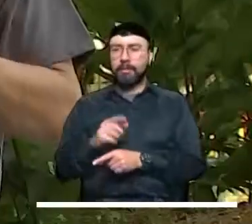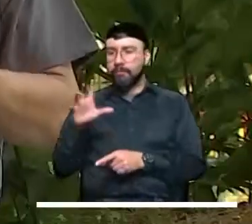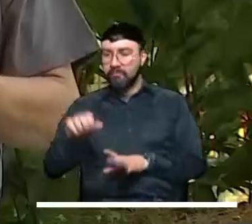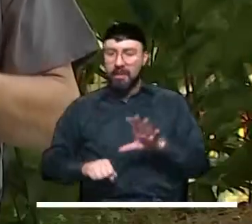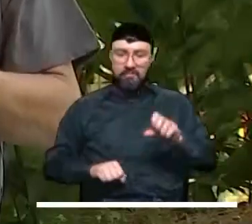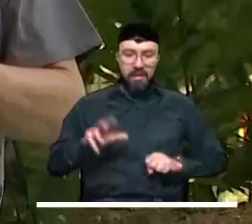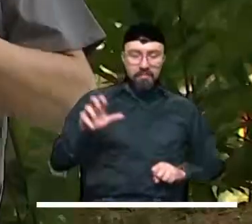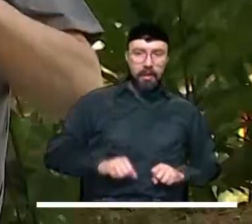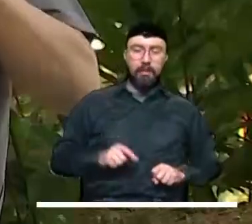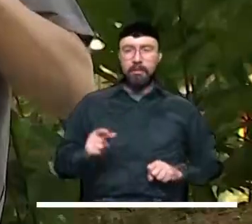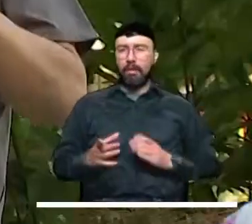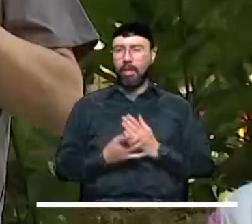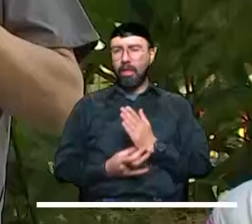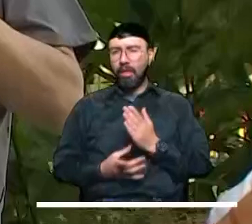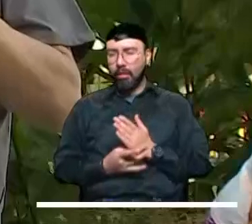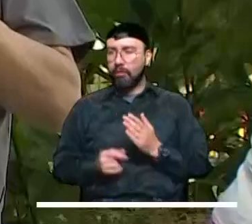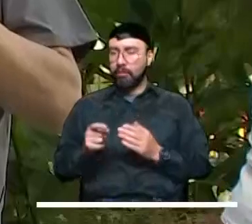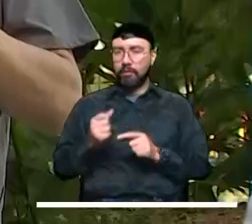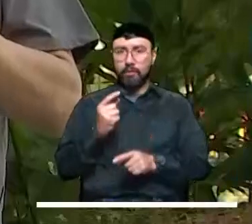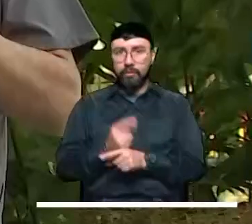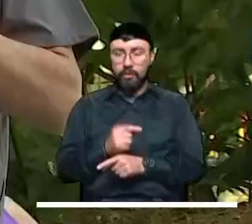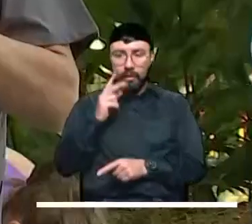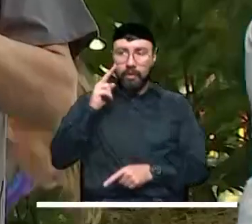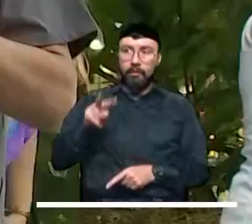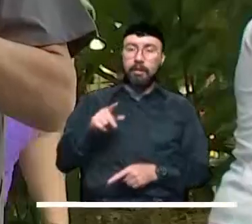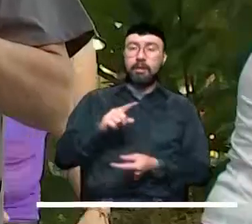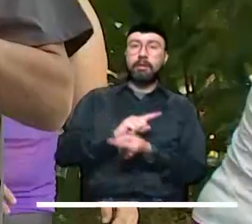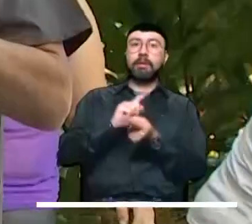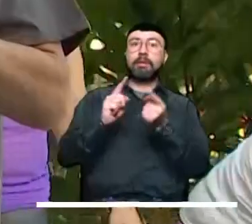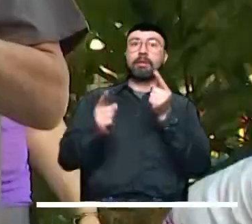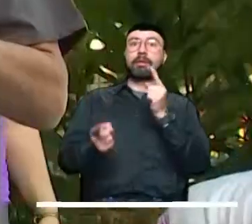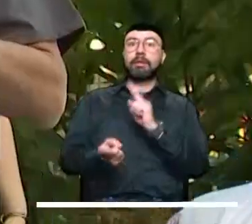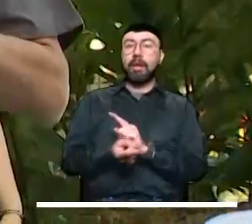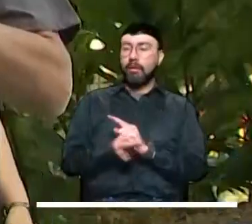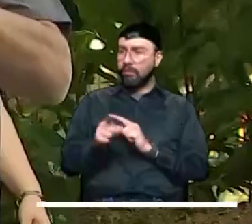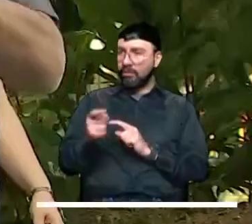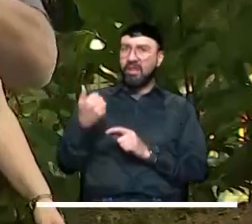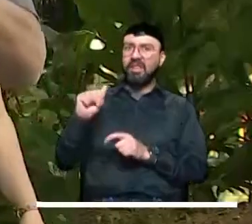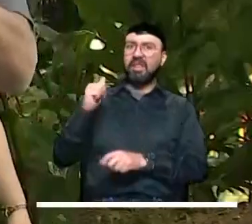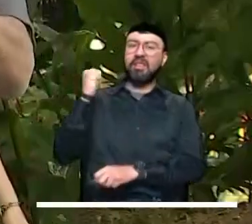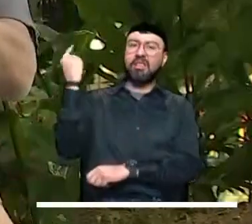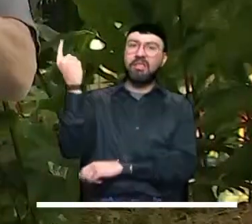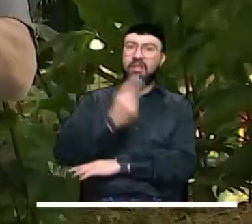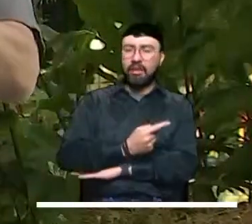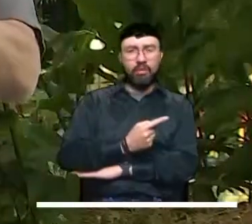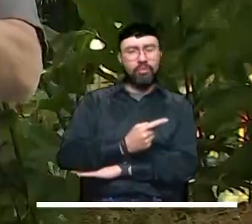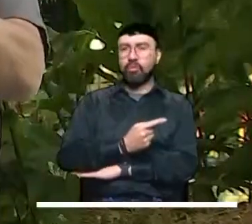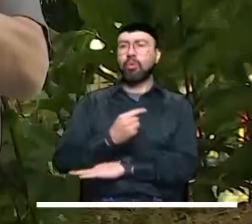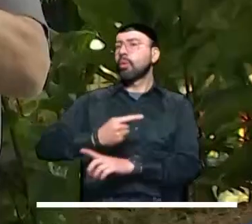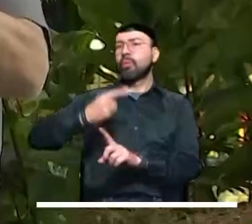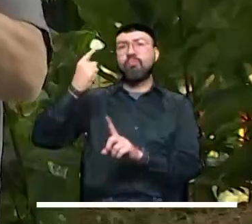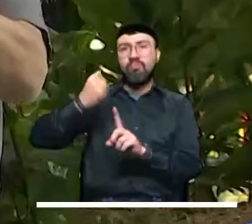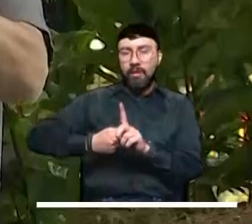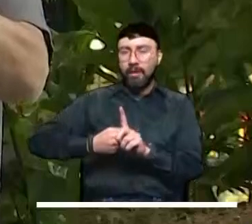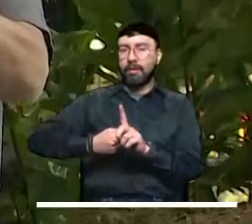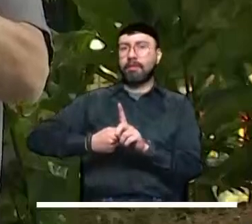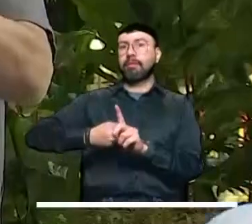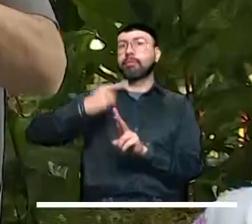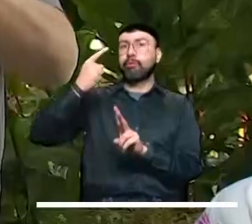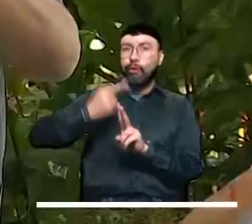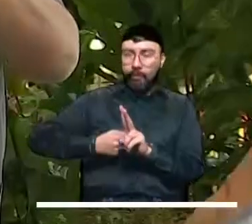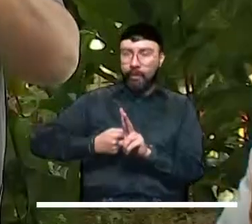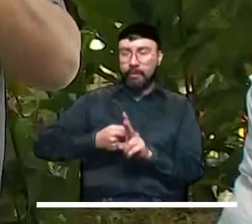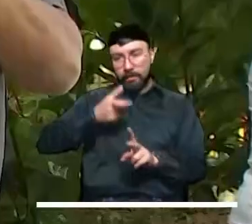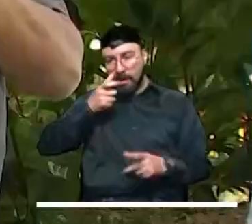esa grasa mesentérica para ver ese cambio que hay, que no va a ser en 10 días, probablemente va a ser en un mes el control que vamos a